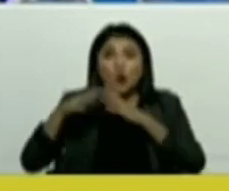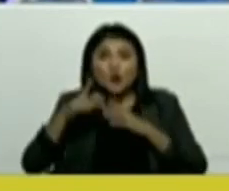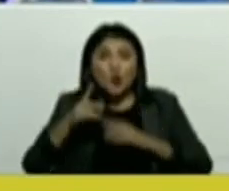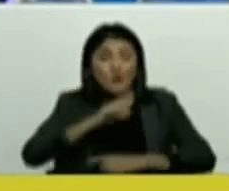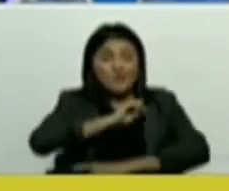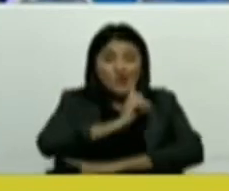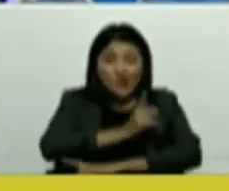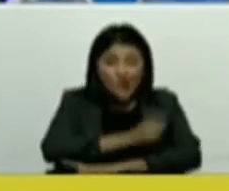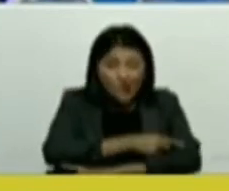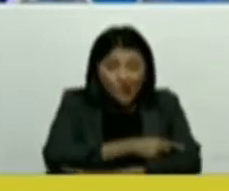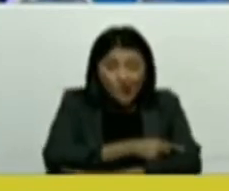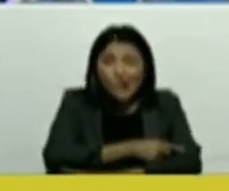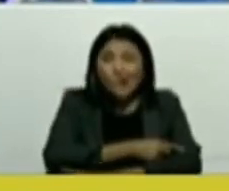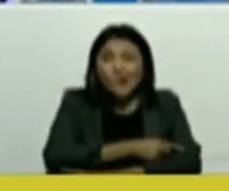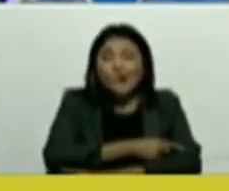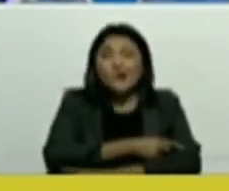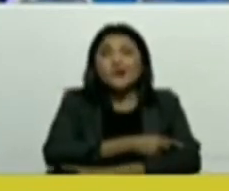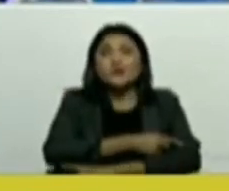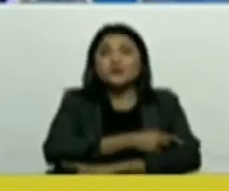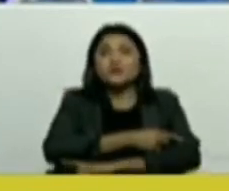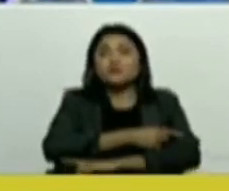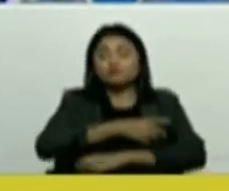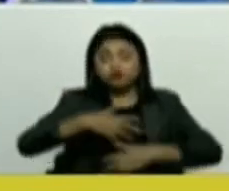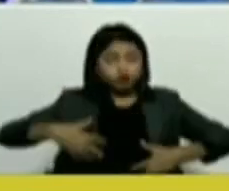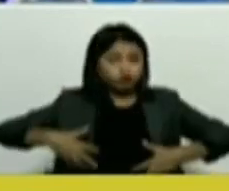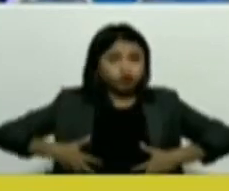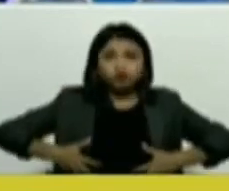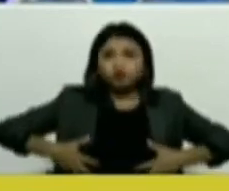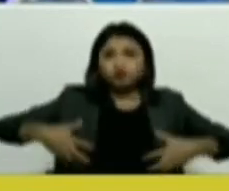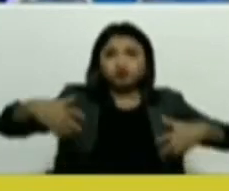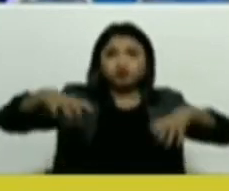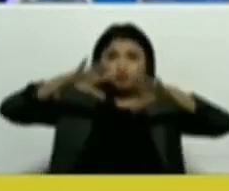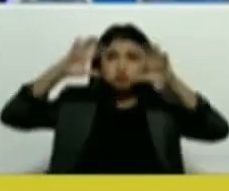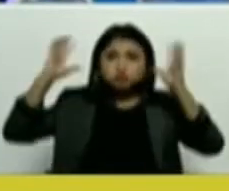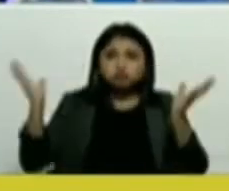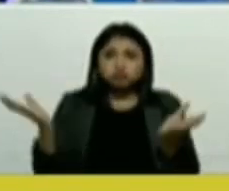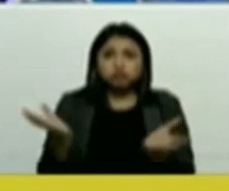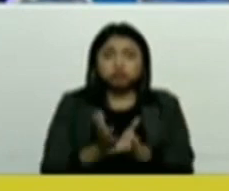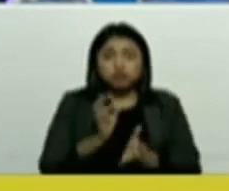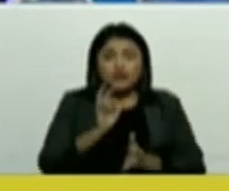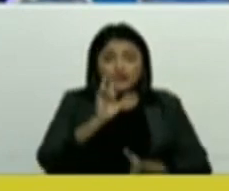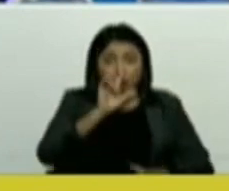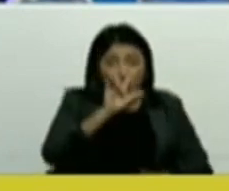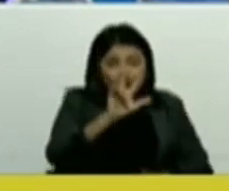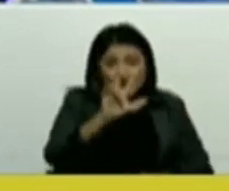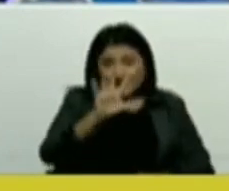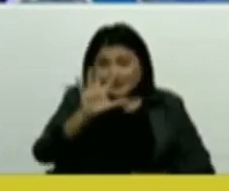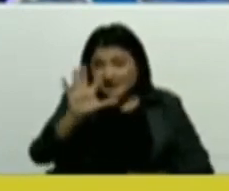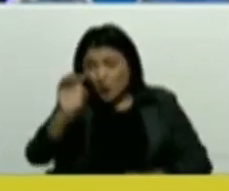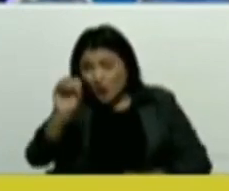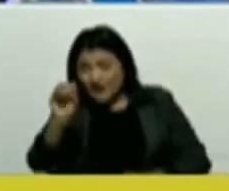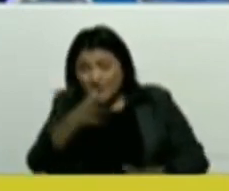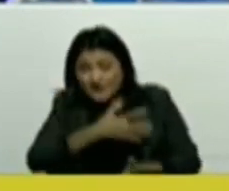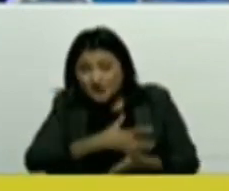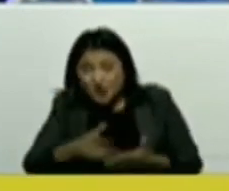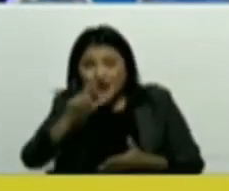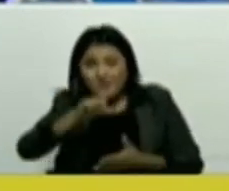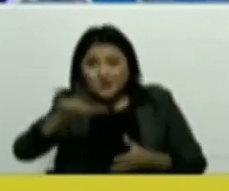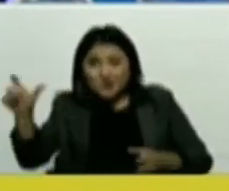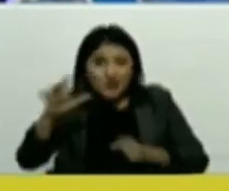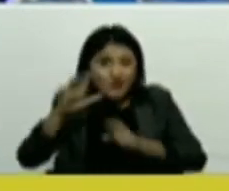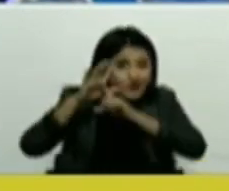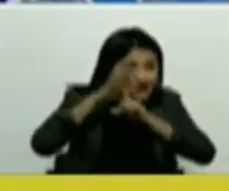poderoso, más pudiente del planeta con 350 millones de